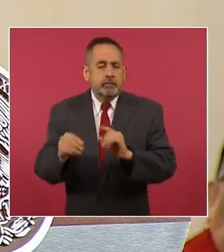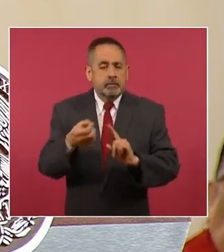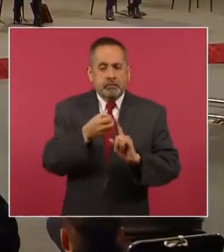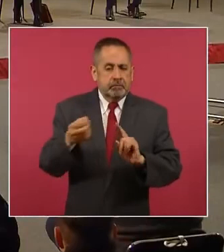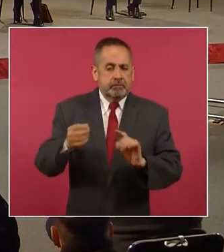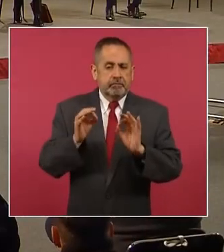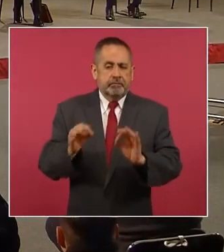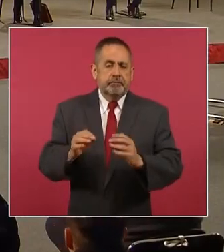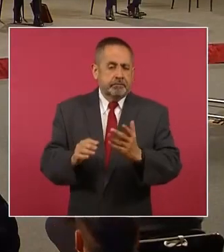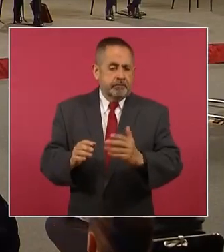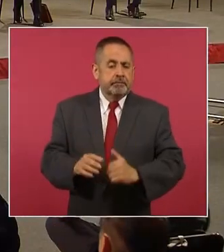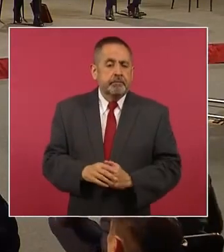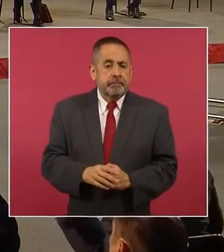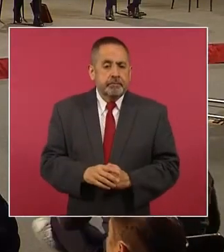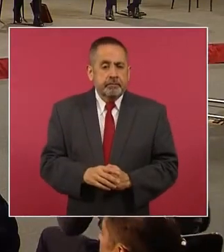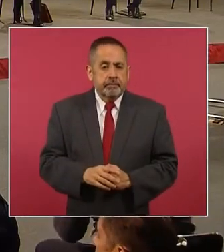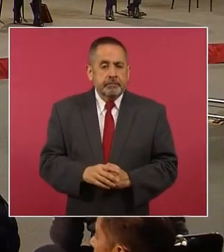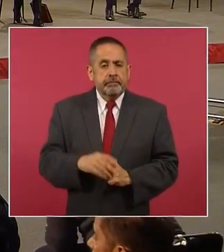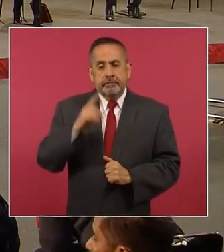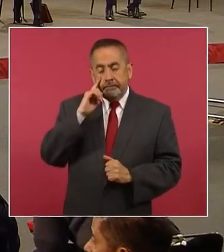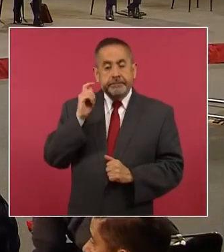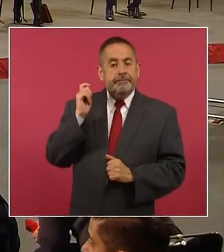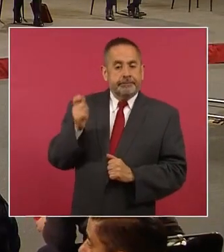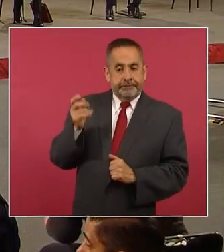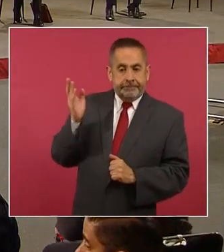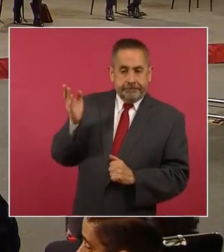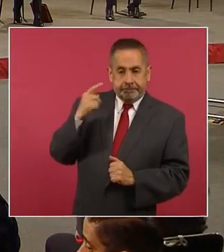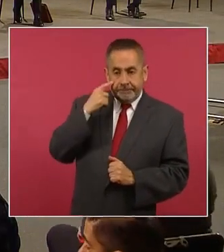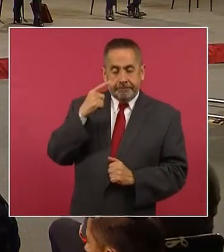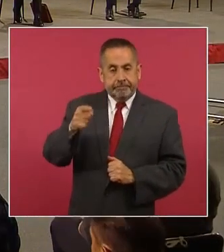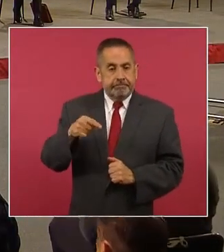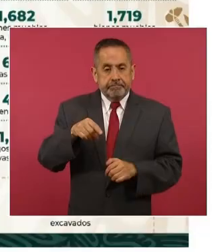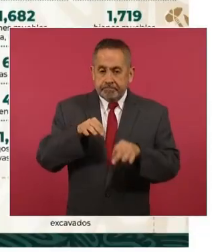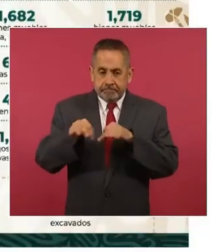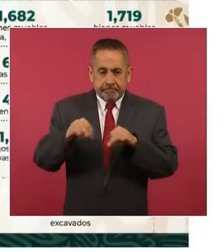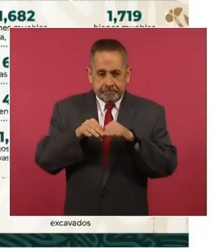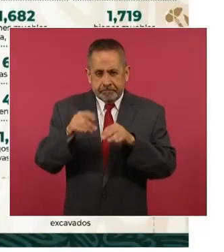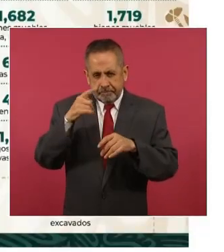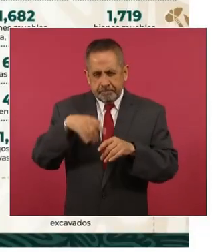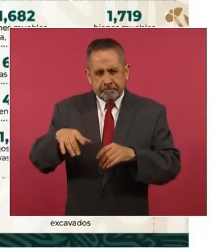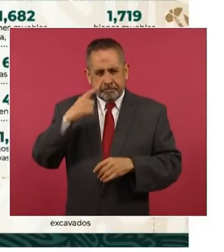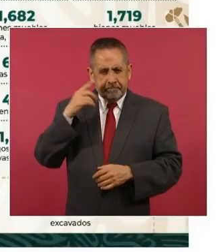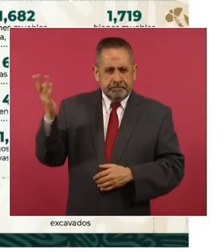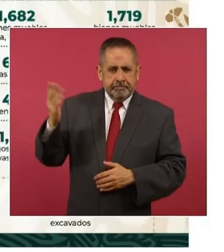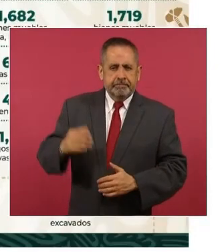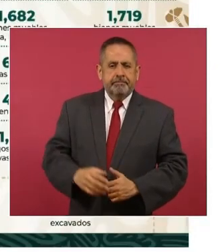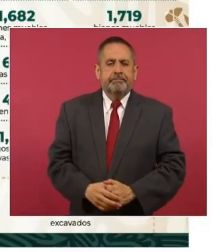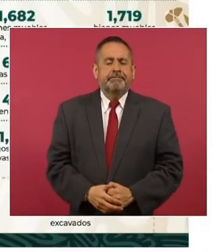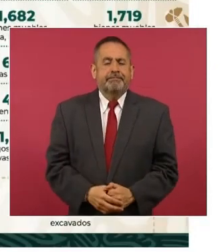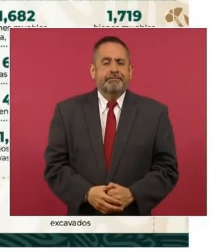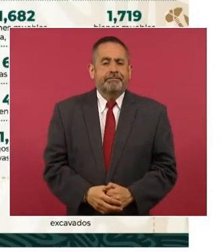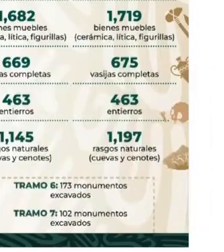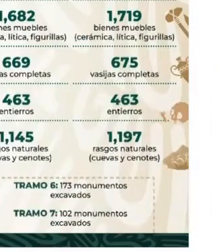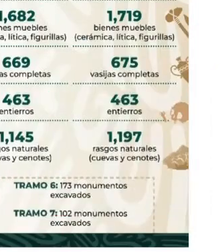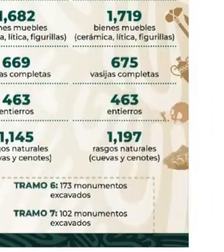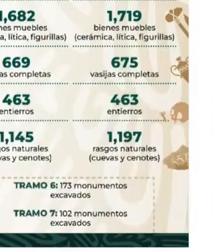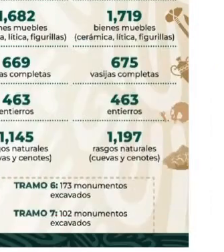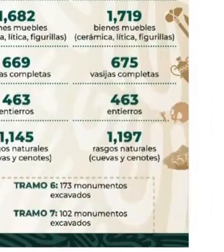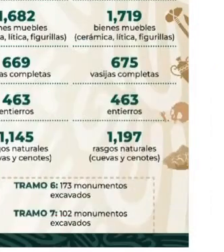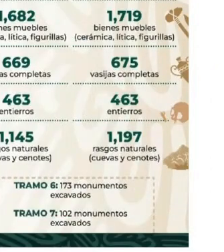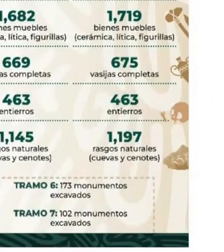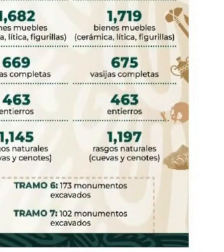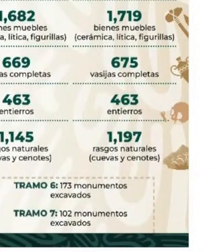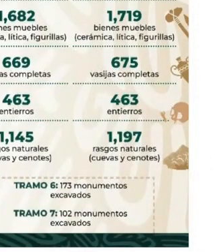se puede observar, pues ya prácticamente el trabajo de prospección está concluido